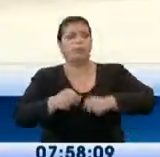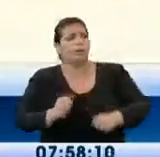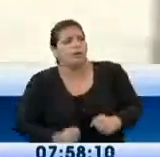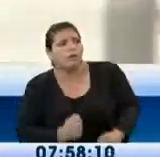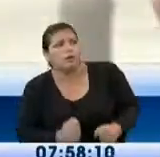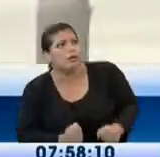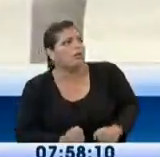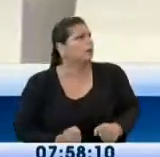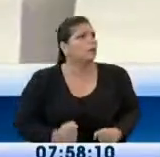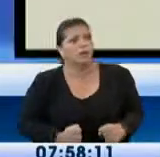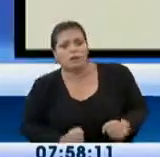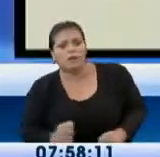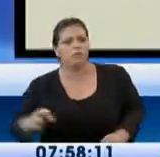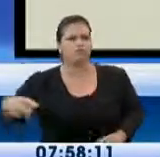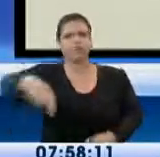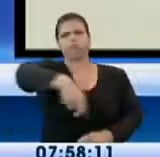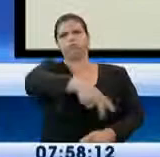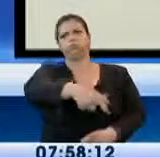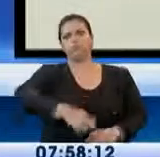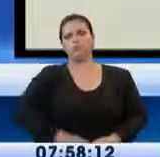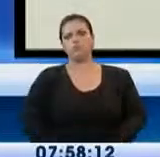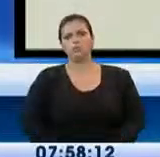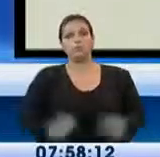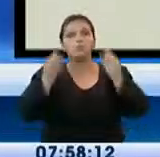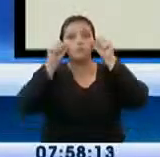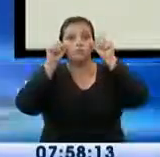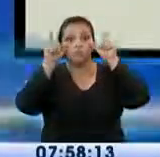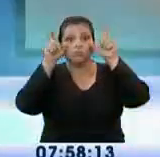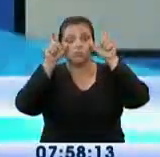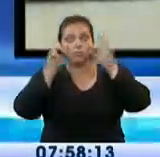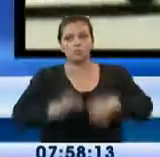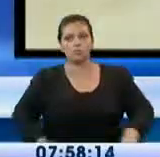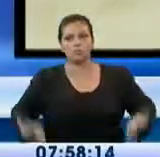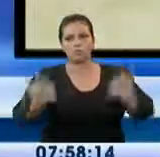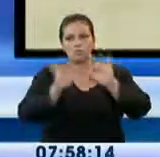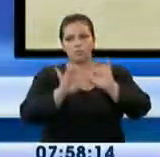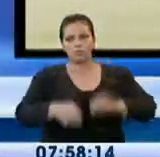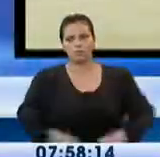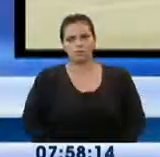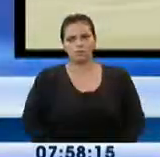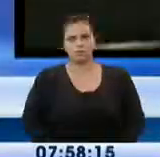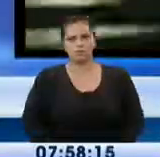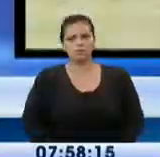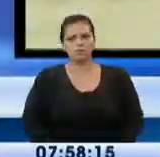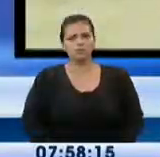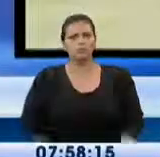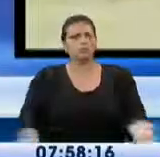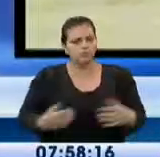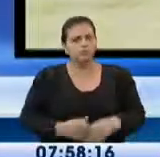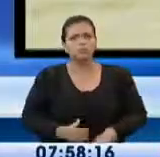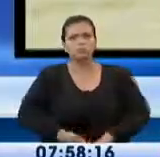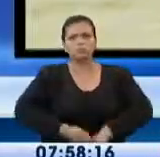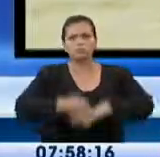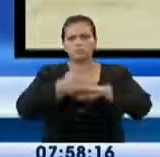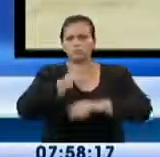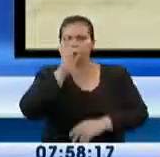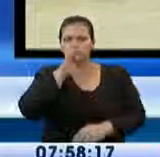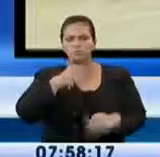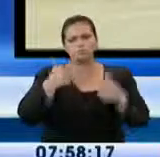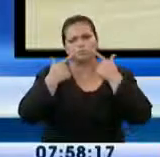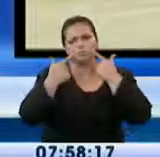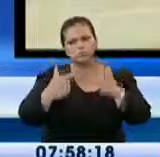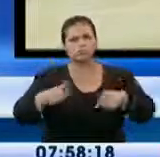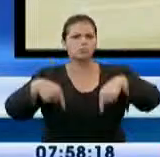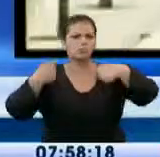tomar precauciones. Existen los radares, existen el control a través de patrullajes y existe el control también